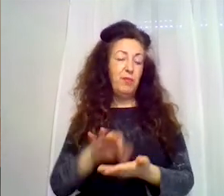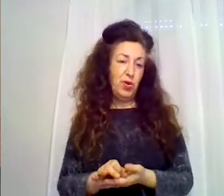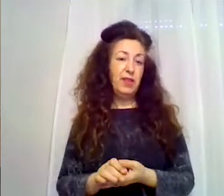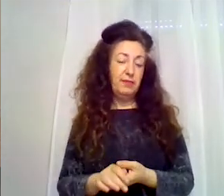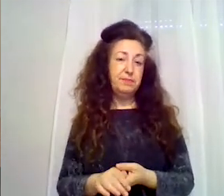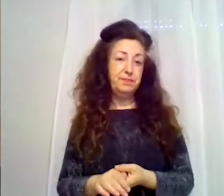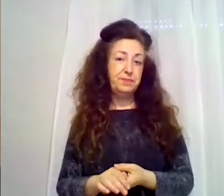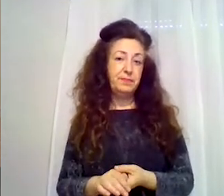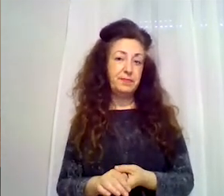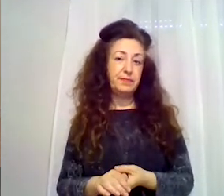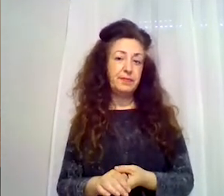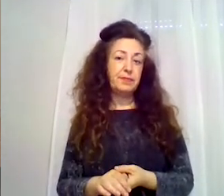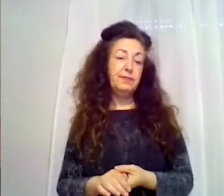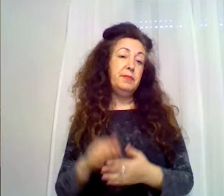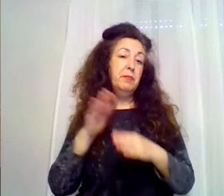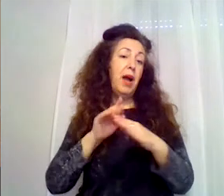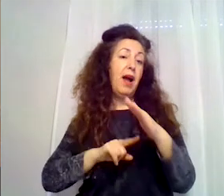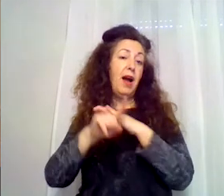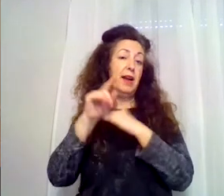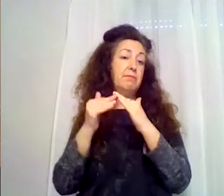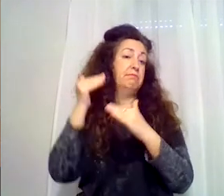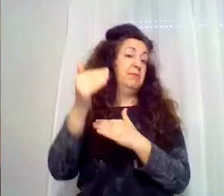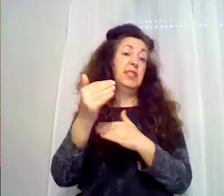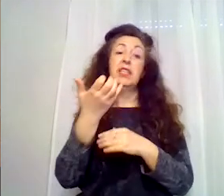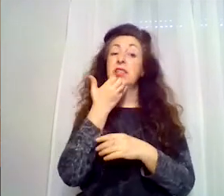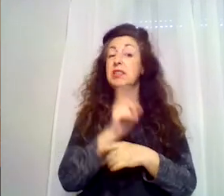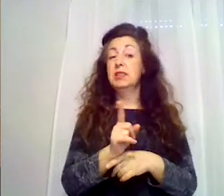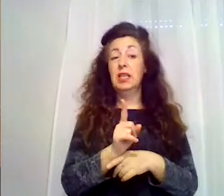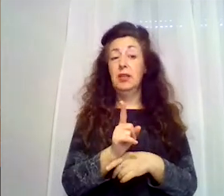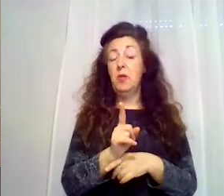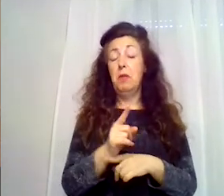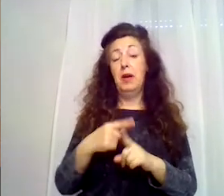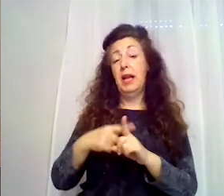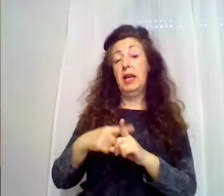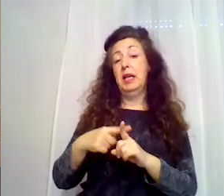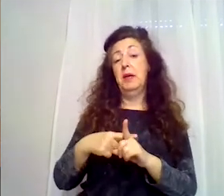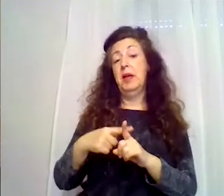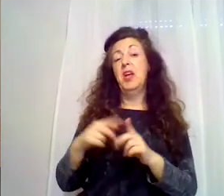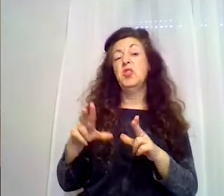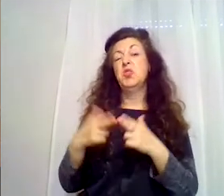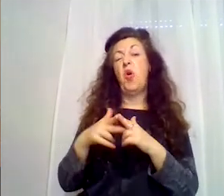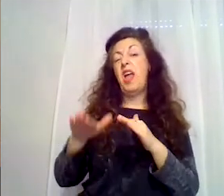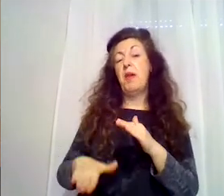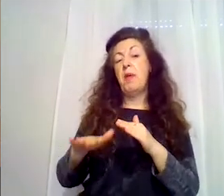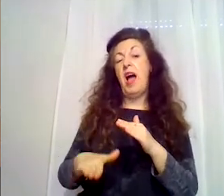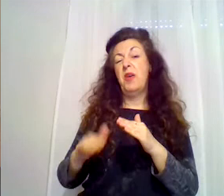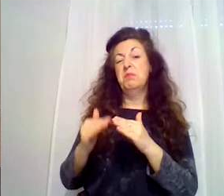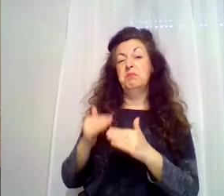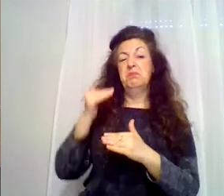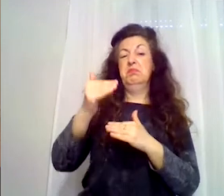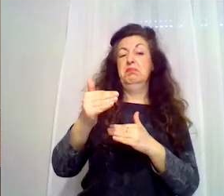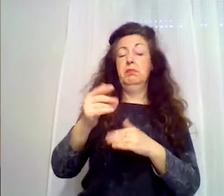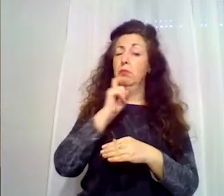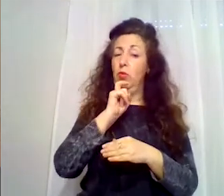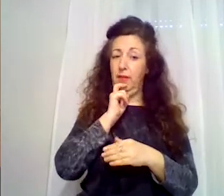que a lo mejor Antonio me ayuda. ¿Cómo se llamaba el que llevó a...? Es que no recuerdo ahora el nombre. Un